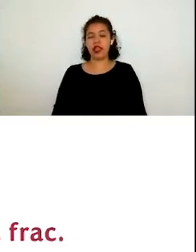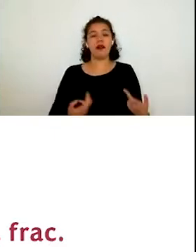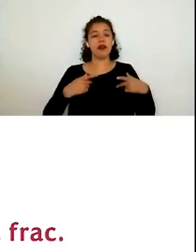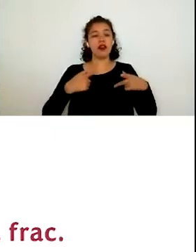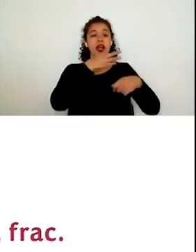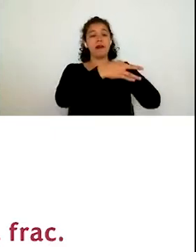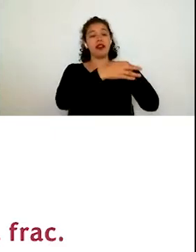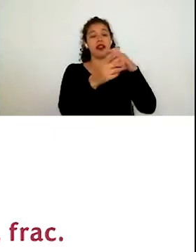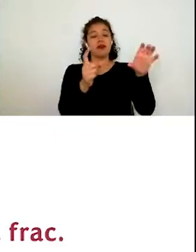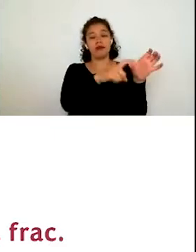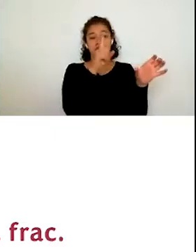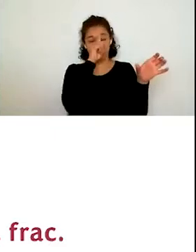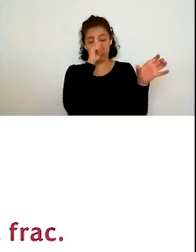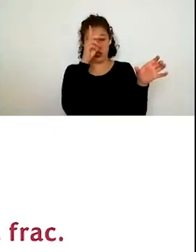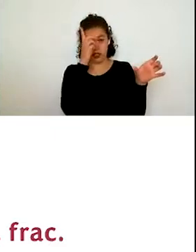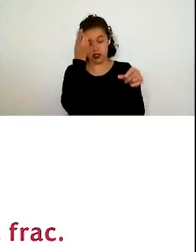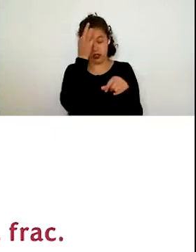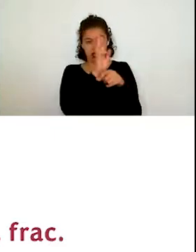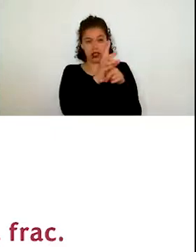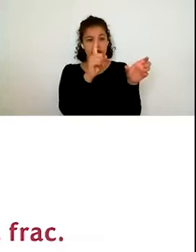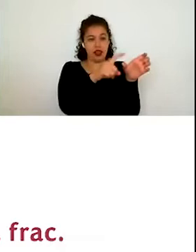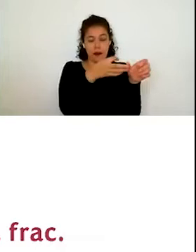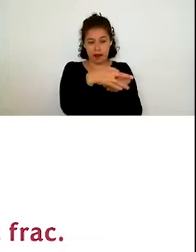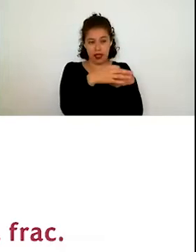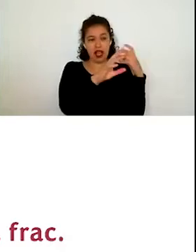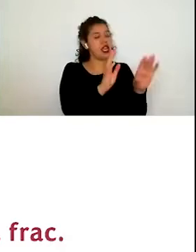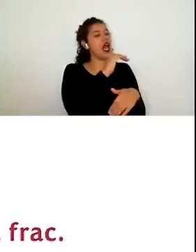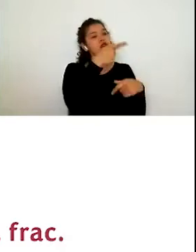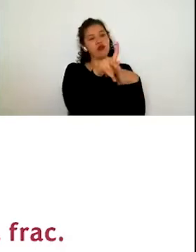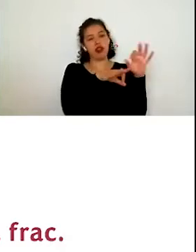consejo directivo pues ya terminaría las funciones que le fueron encomendadas.